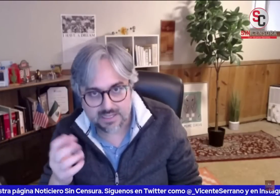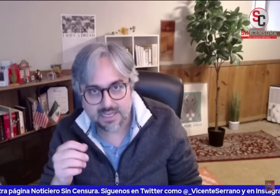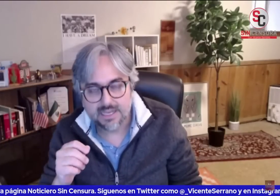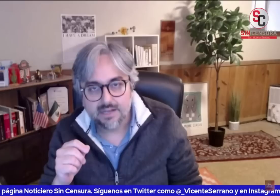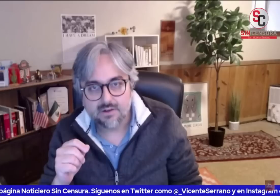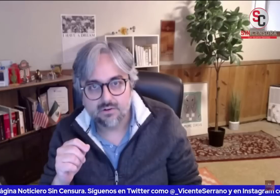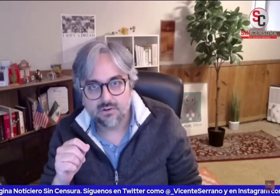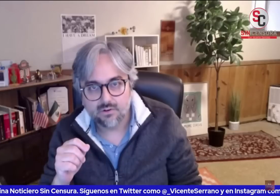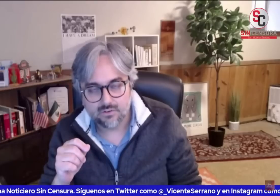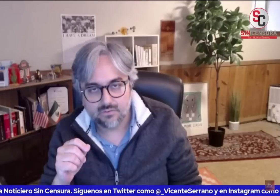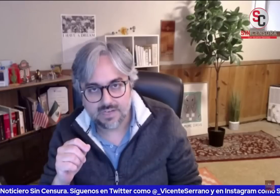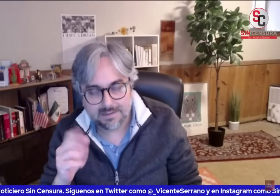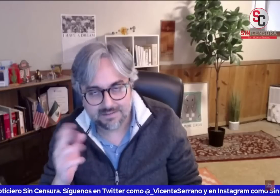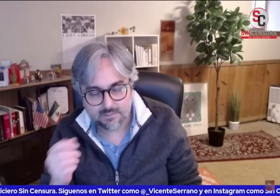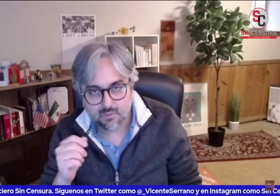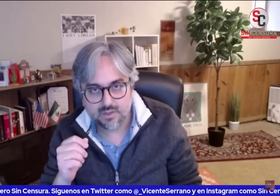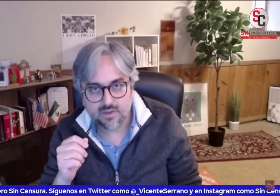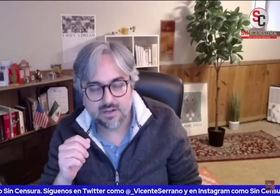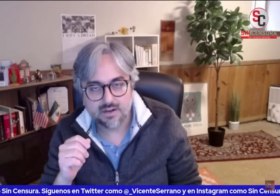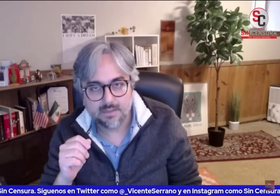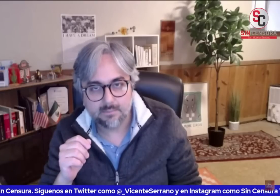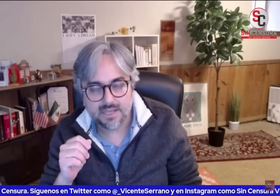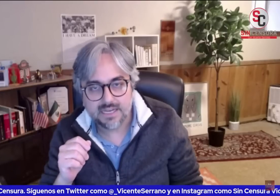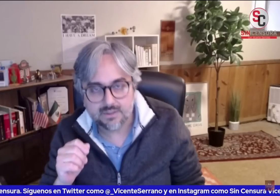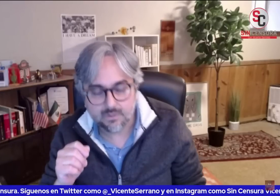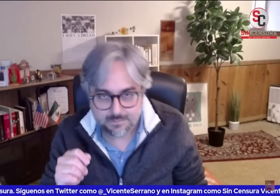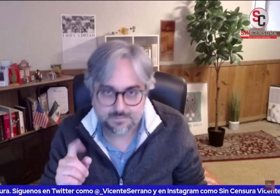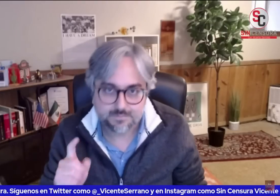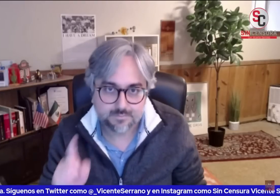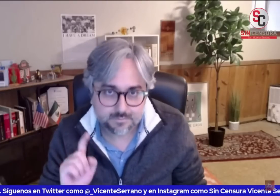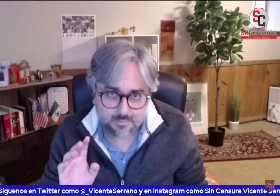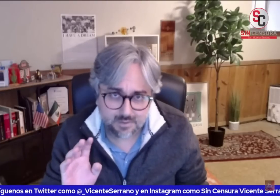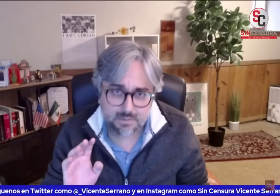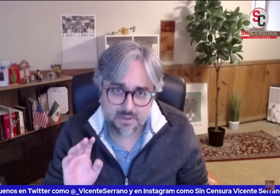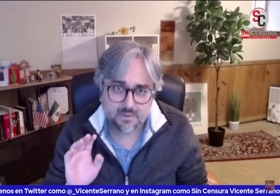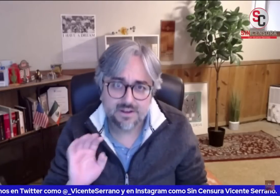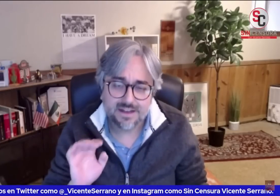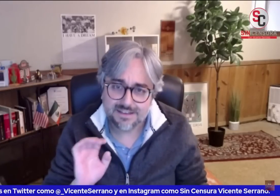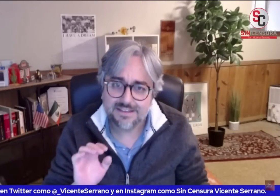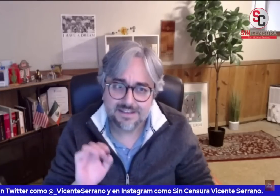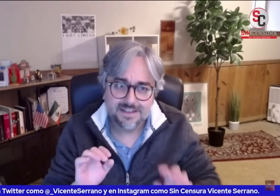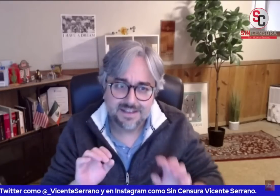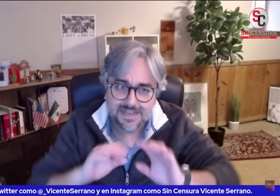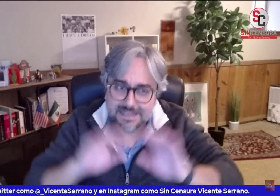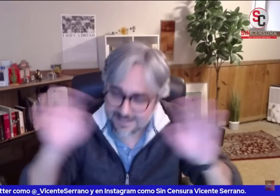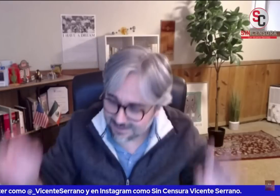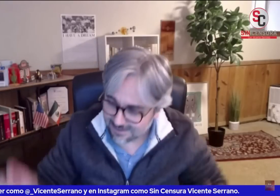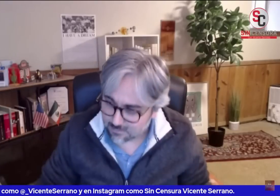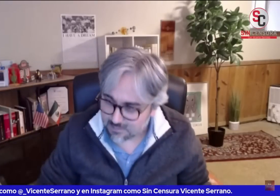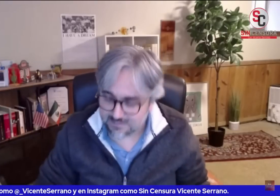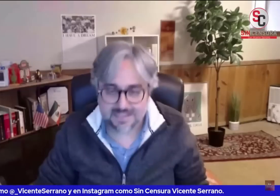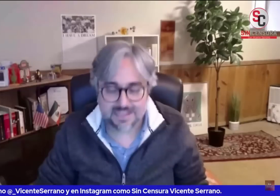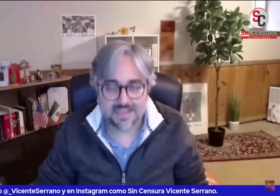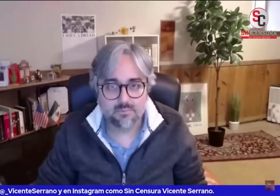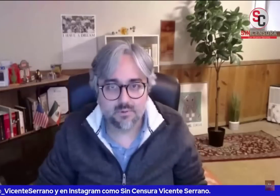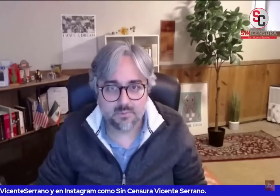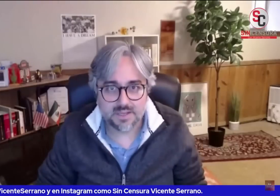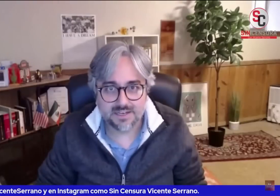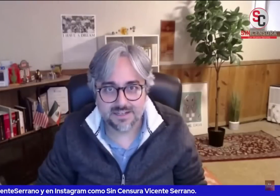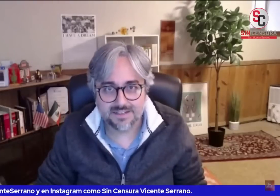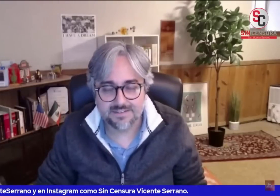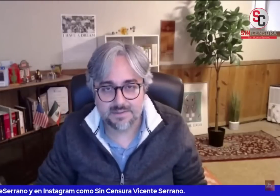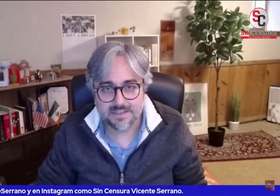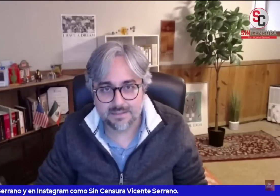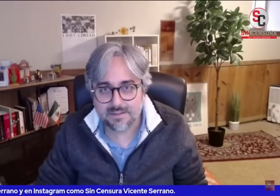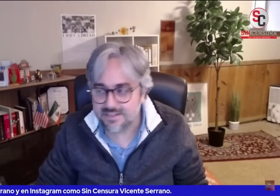después lo haría con Josefina Vázquez Mota y con Enrique Peña Nieto, pero ahí pues queda muy